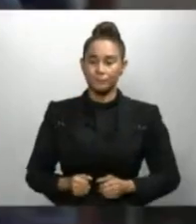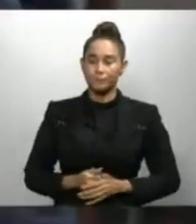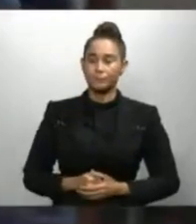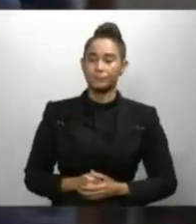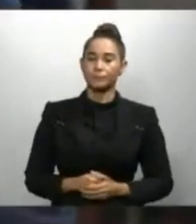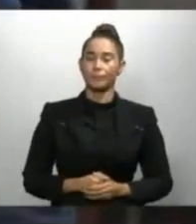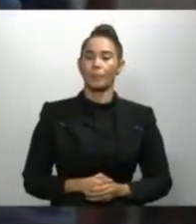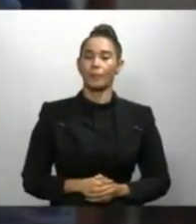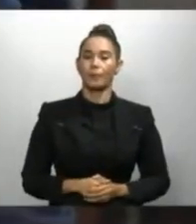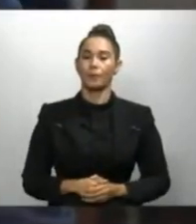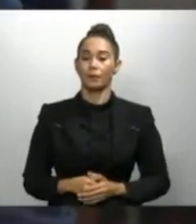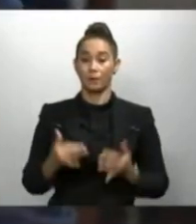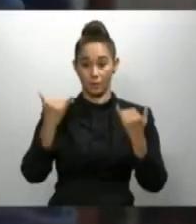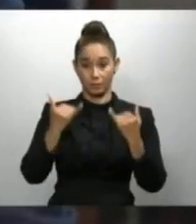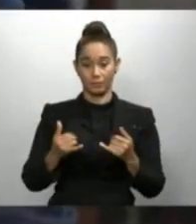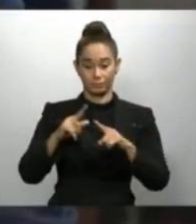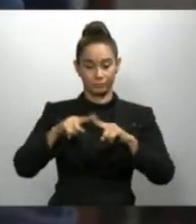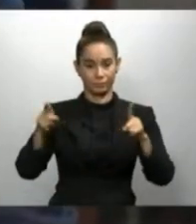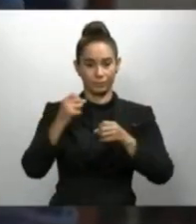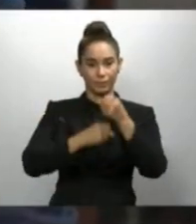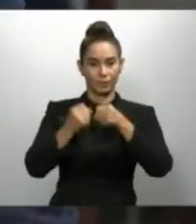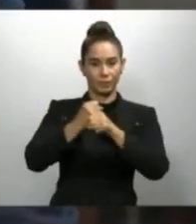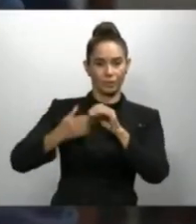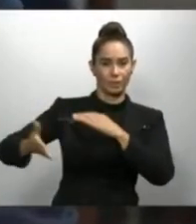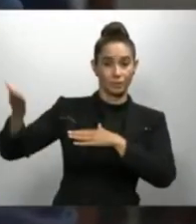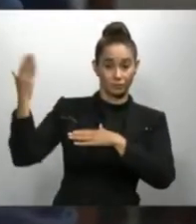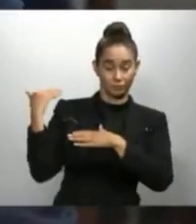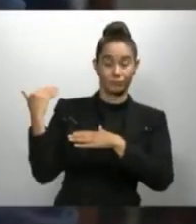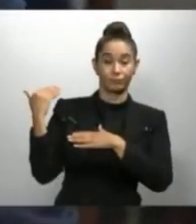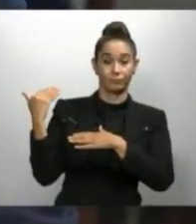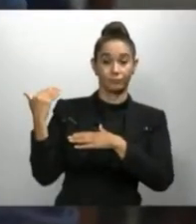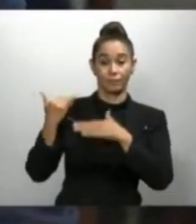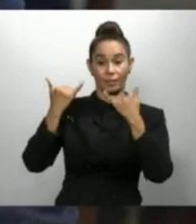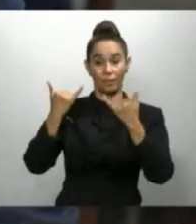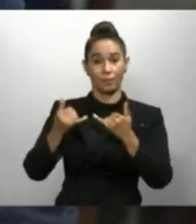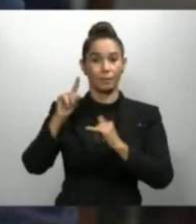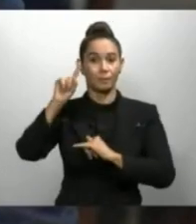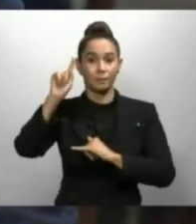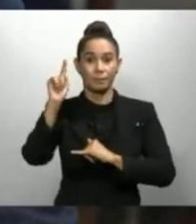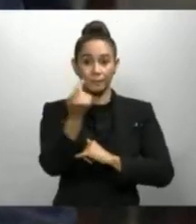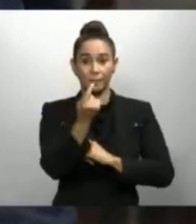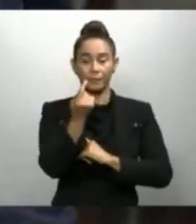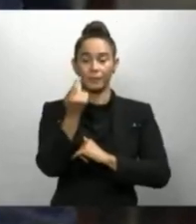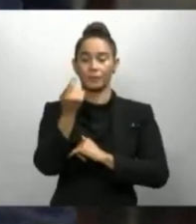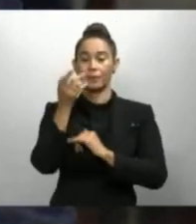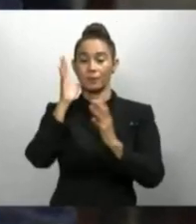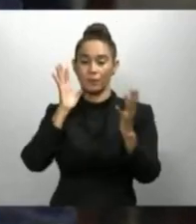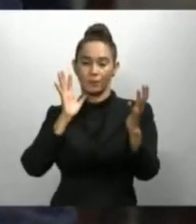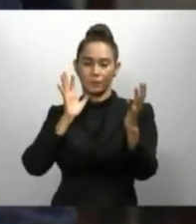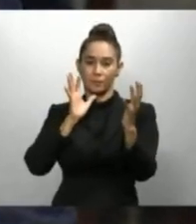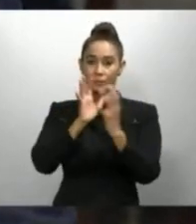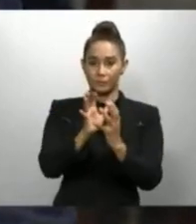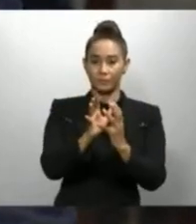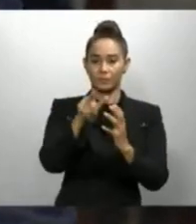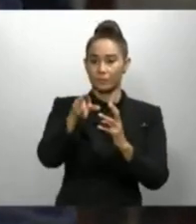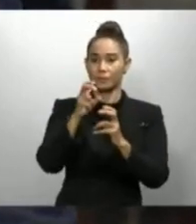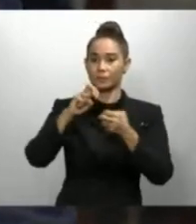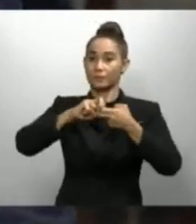A diferencia de años anteriores, por primera vez estamos frente a acciones claras y